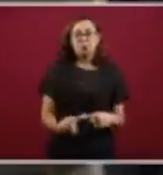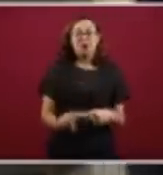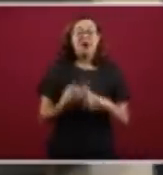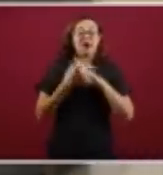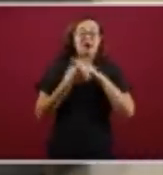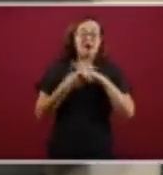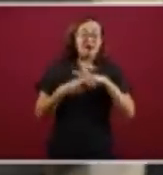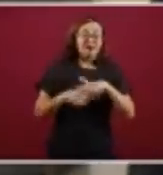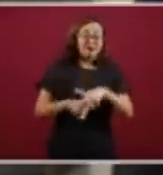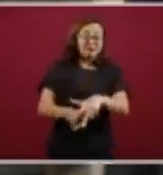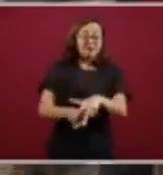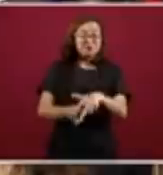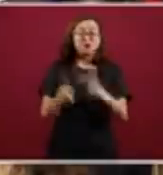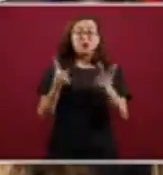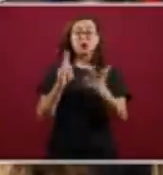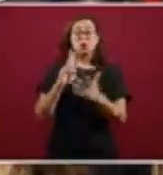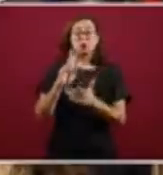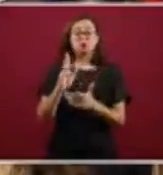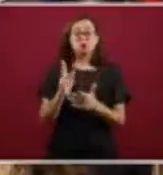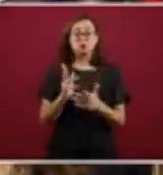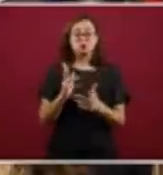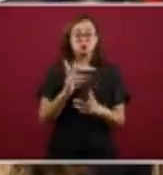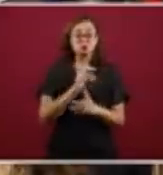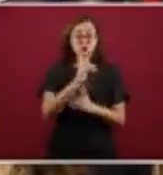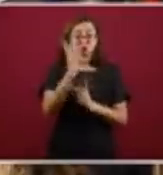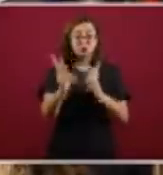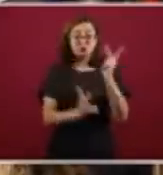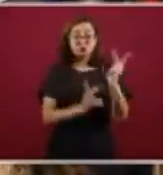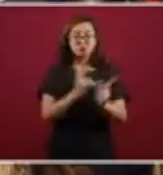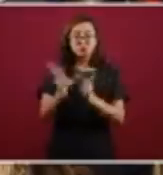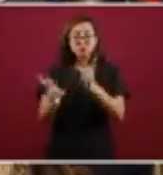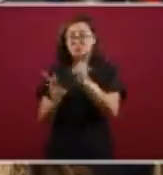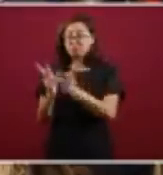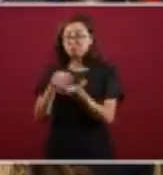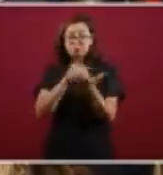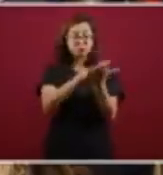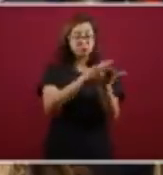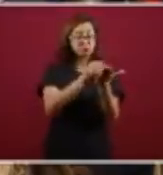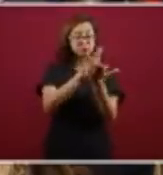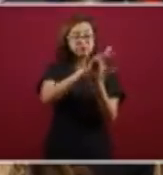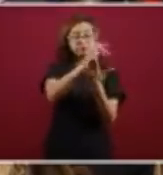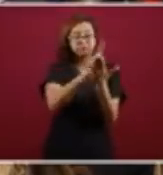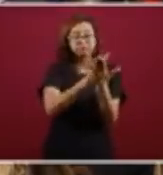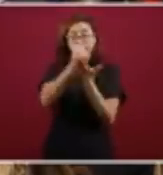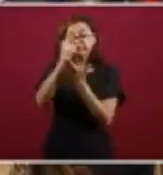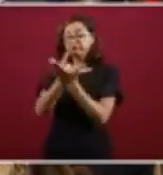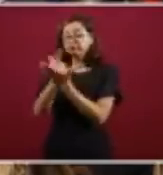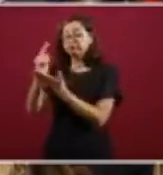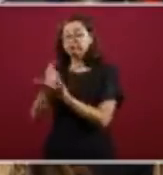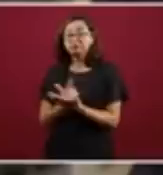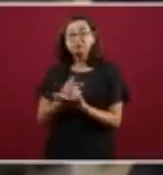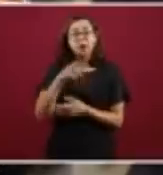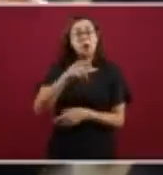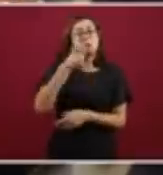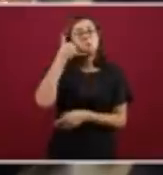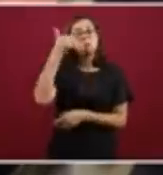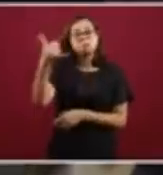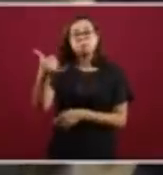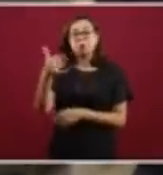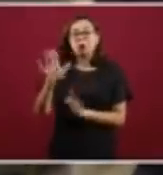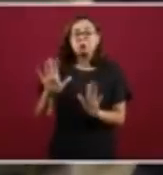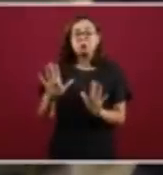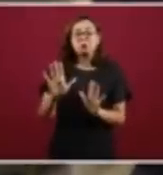empezó a realizar los censos. Y le comento esto porque a lo mejor usted no me cree,